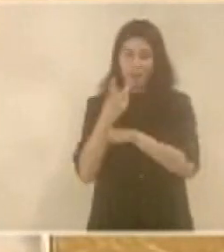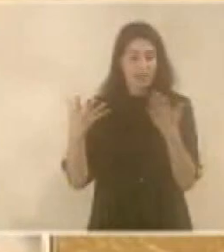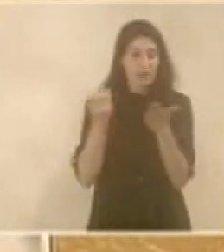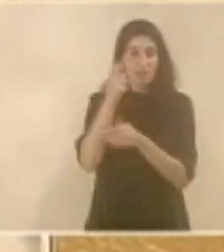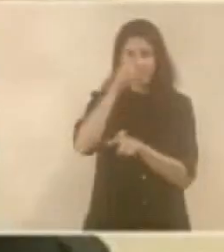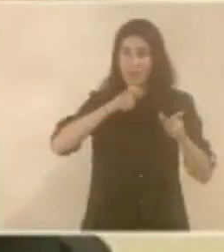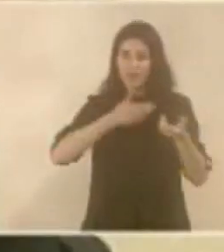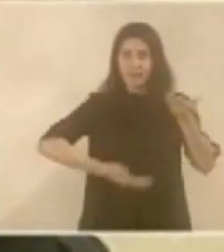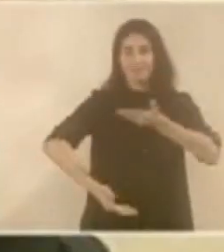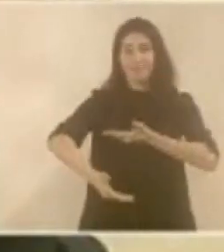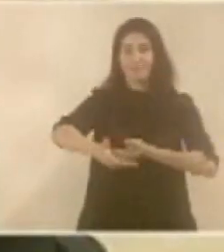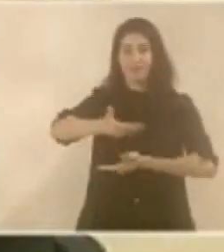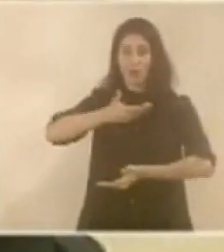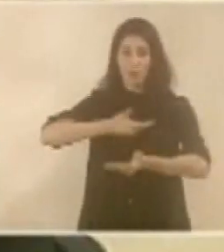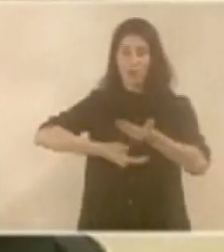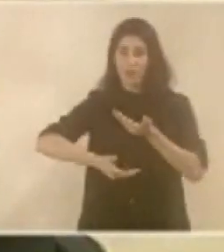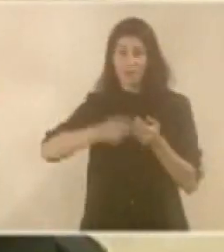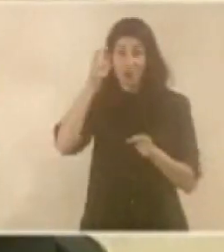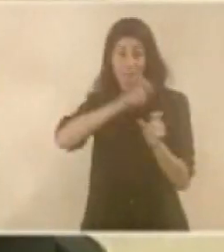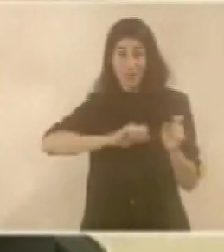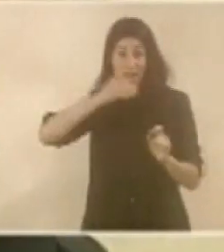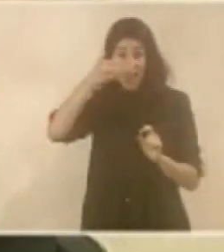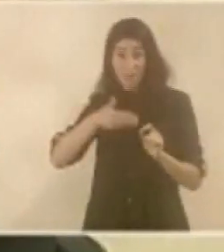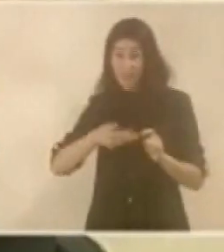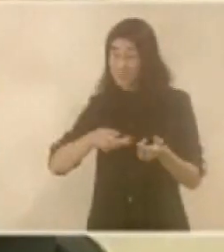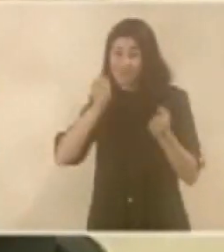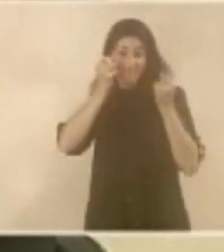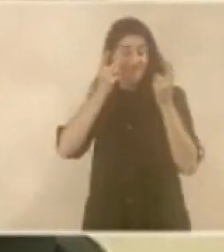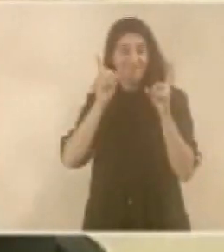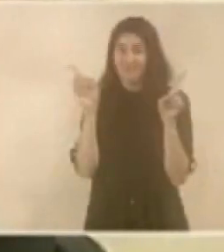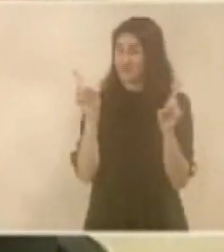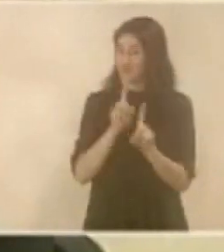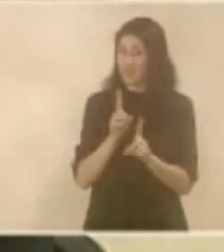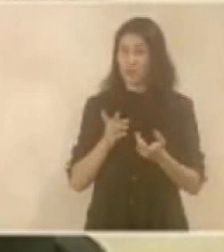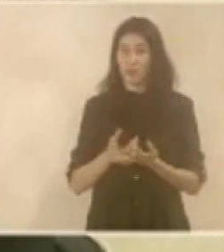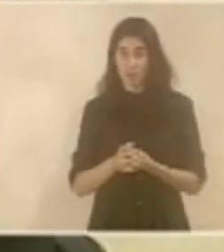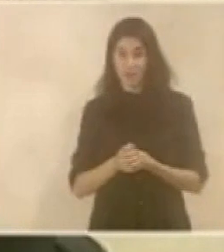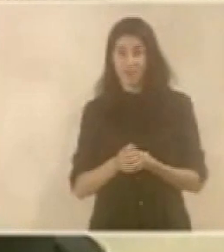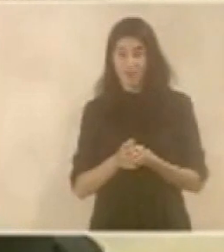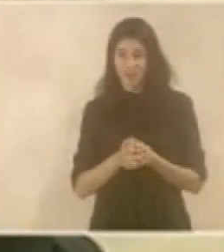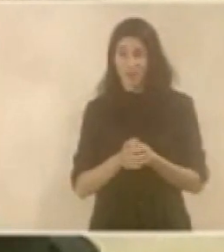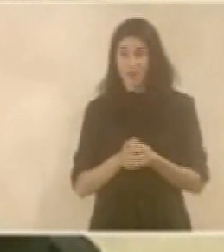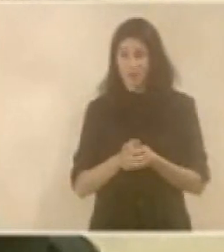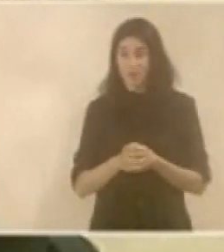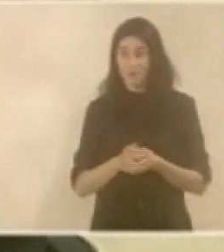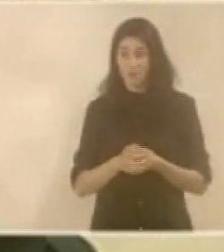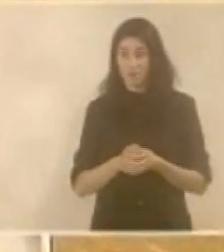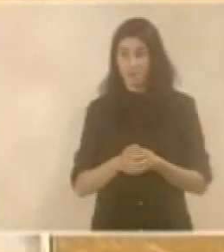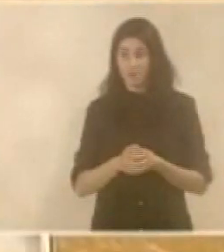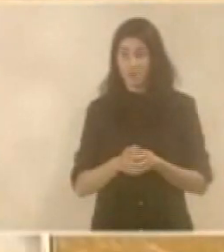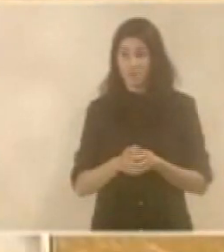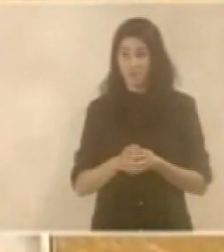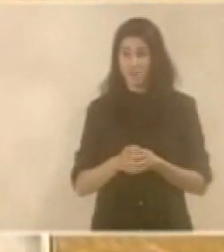ni quisieron, de que para afrontar esta situación de transformaciones en las estructuras económica, social y política,